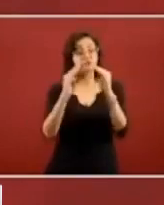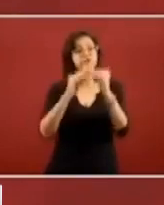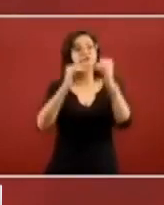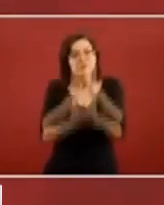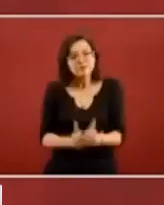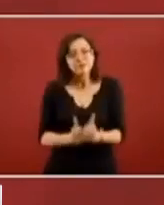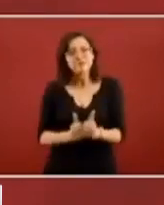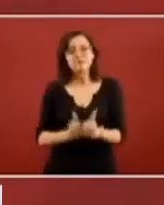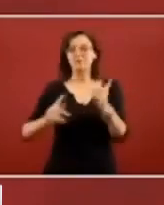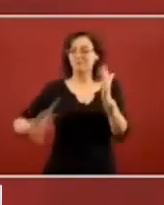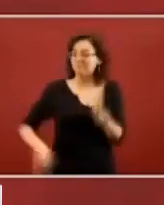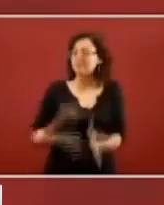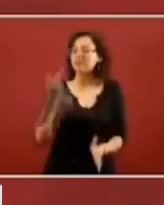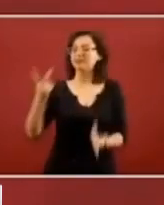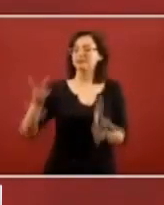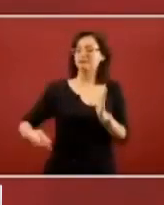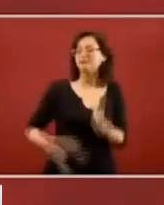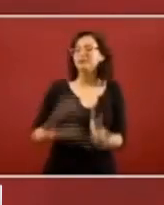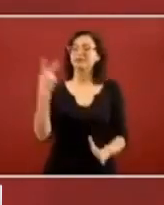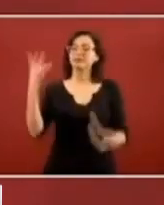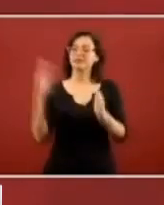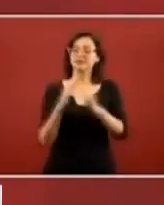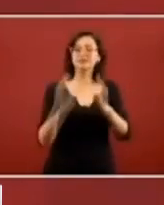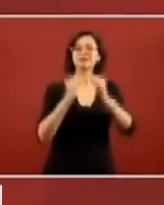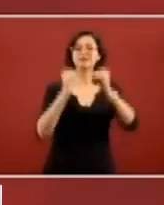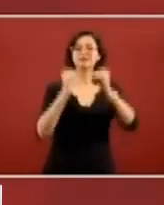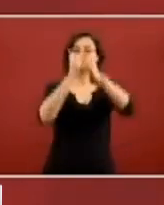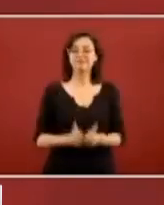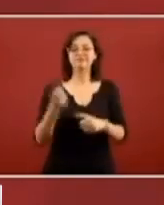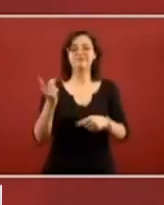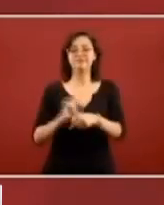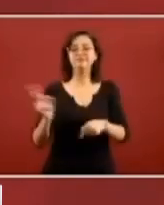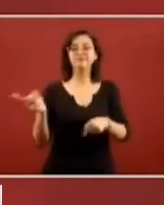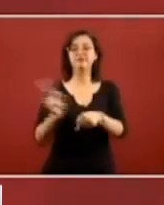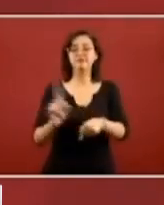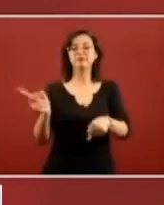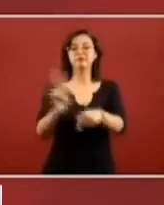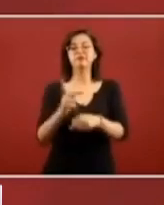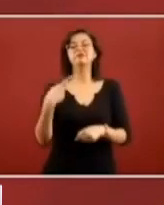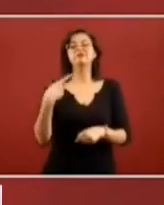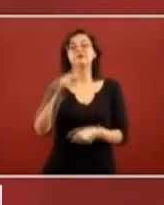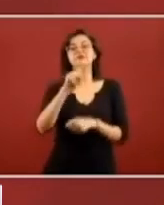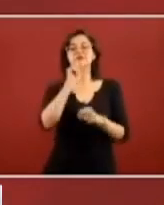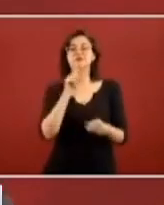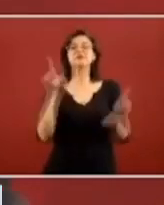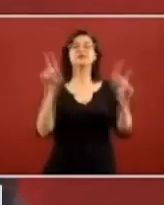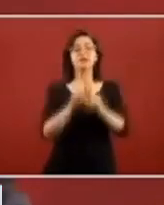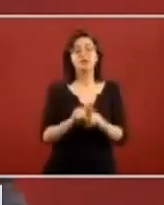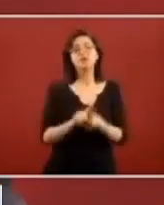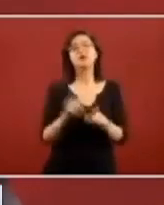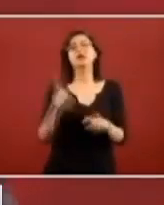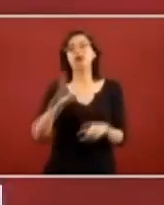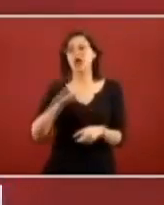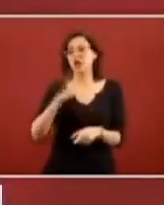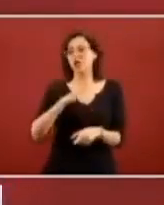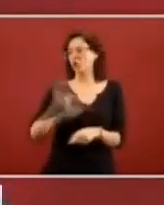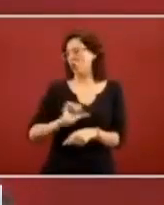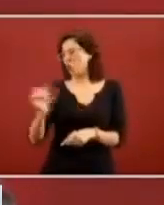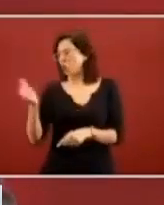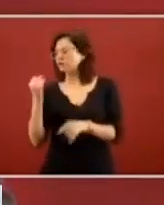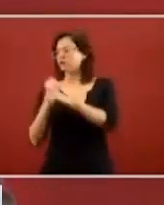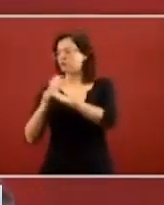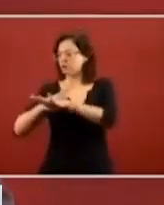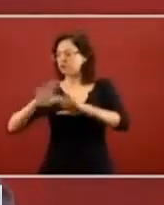entidades federativas e incluso en algunos municipios y hay ciertos actores como bien decías que ya están tomando medidas que